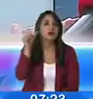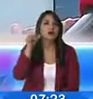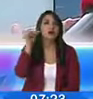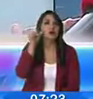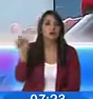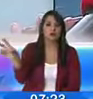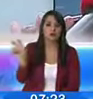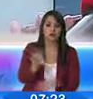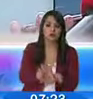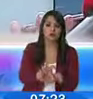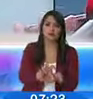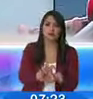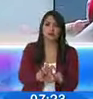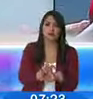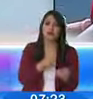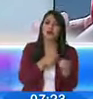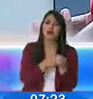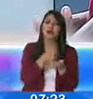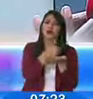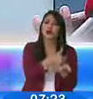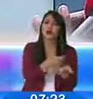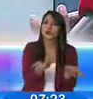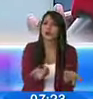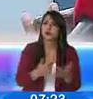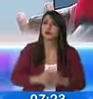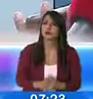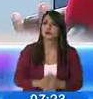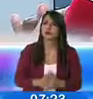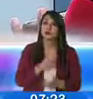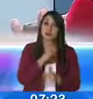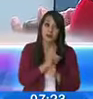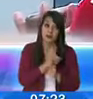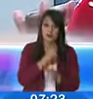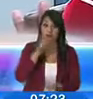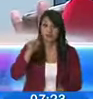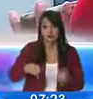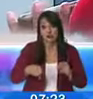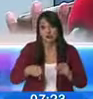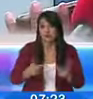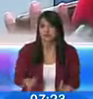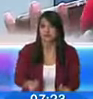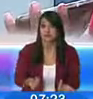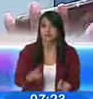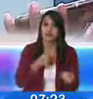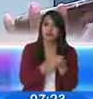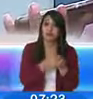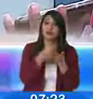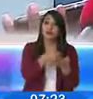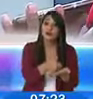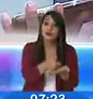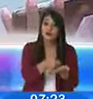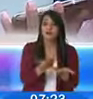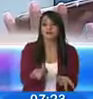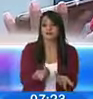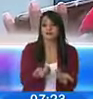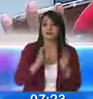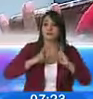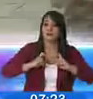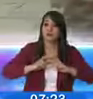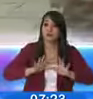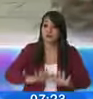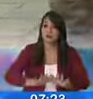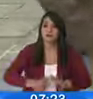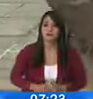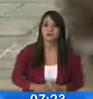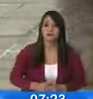cómo se filtró un audio que es parte de la cooperación eficaz y qué tan eficaz es una cooperación dentro de ello,